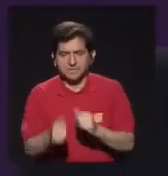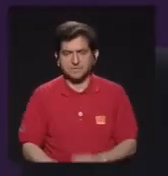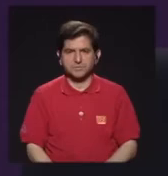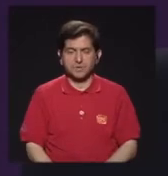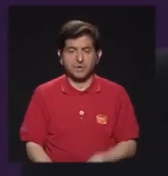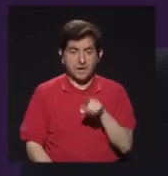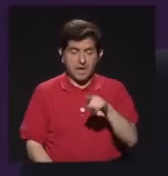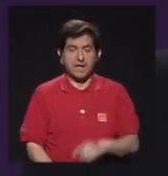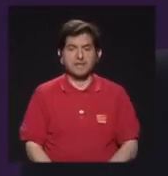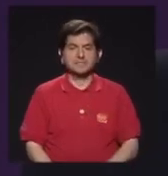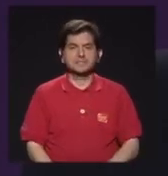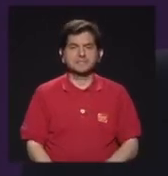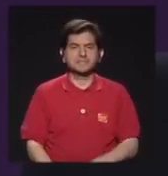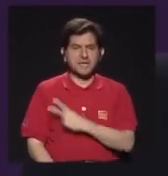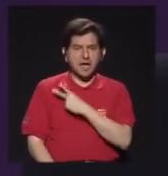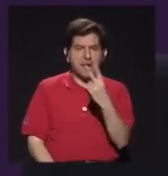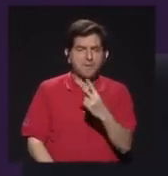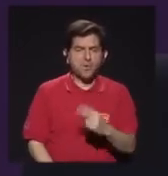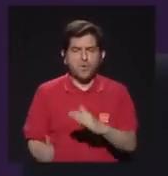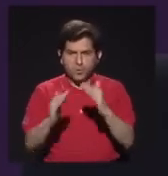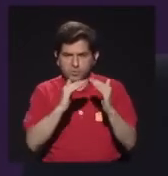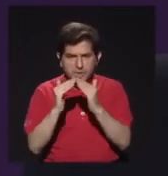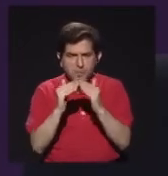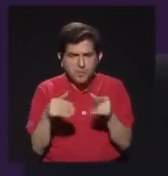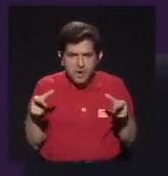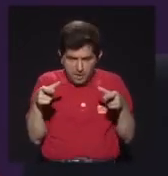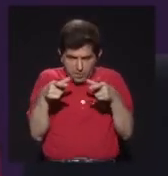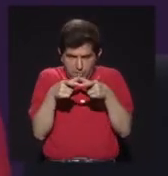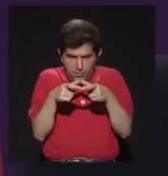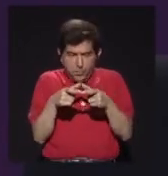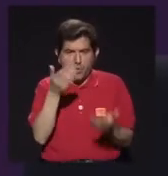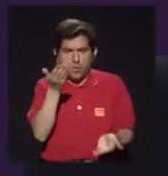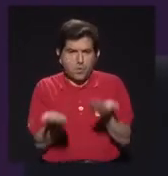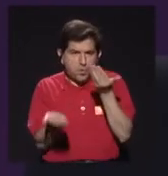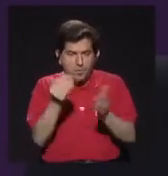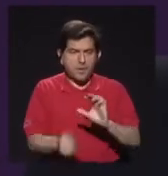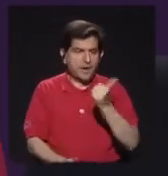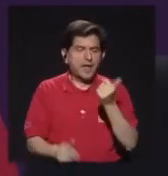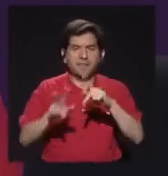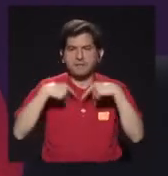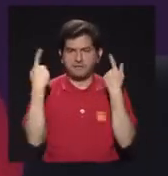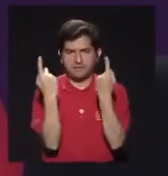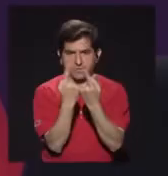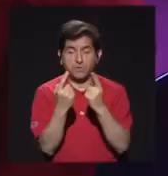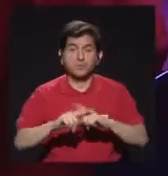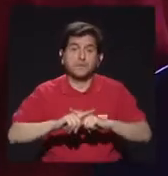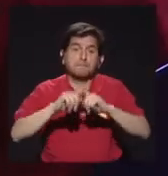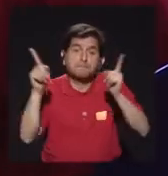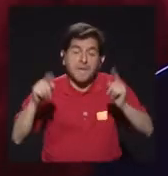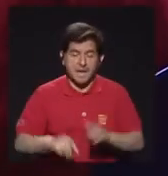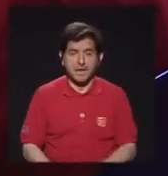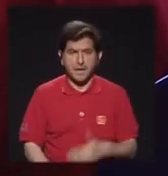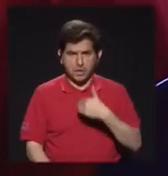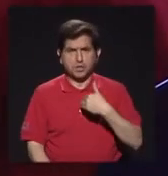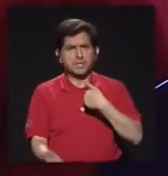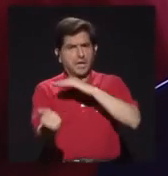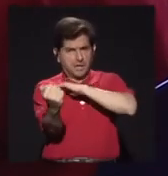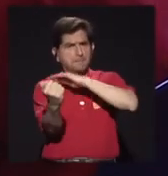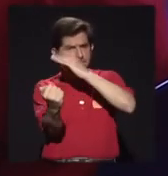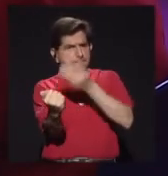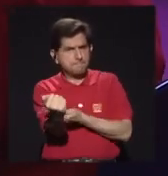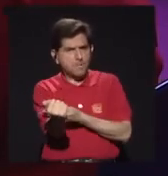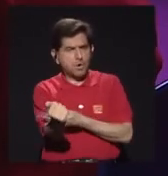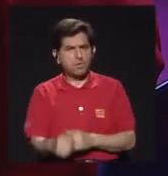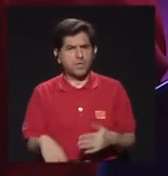a popular que es mucho más pequeña en total mentira de votos cuando es al viento a los otros partidos y sin embargo adquieren un poder mucho